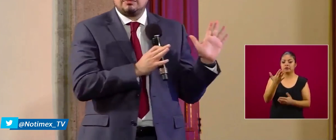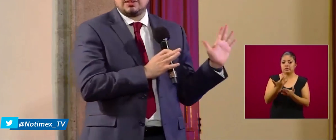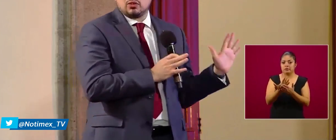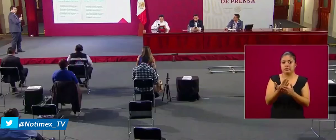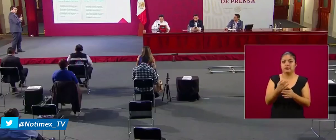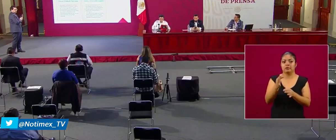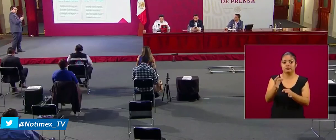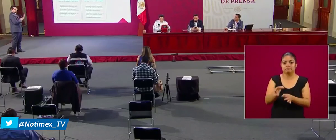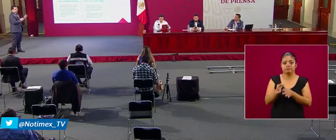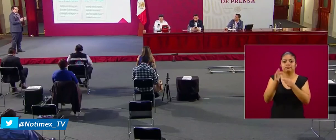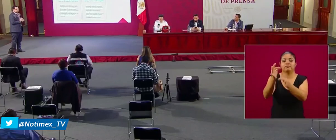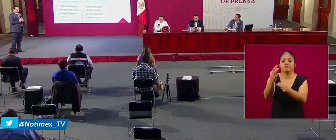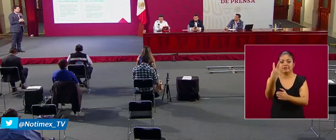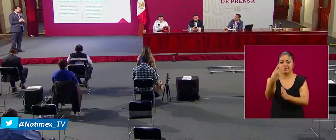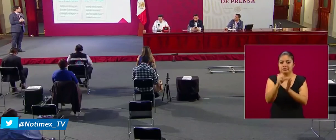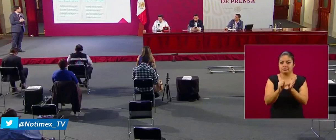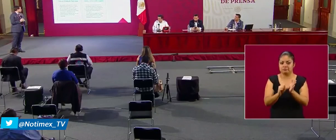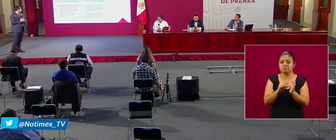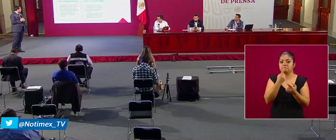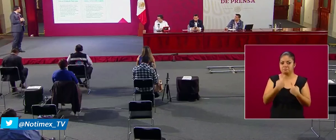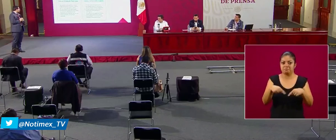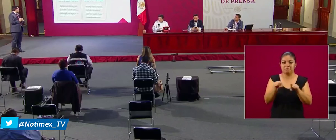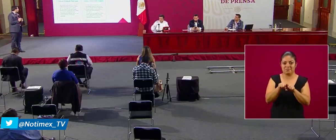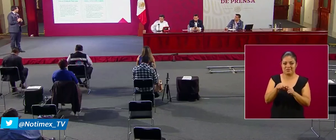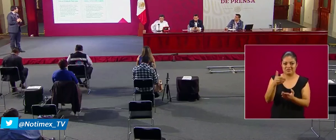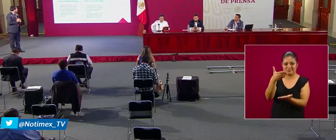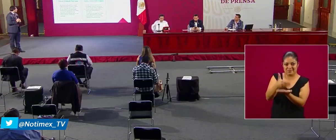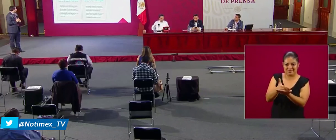en las mismas condiciones que lo dejaron. Entonces, esto es